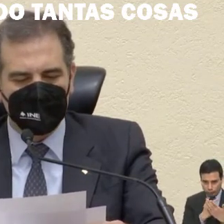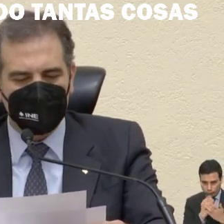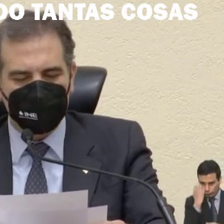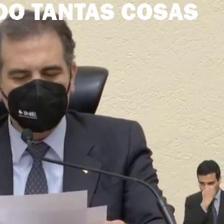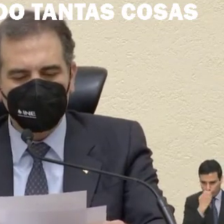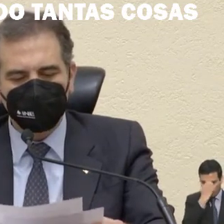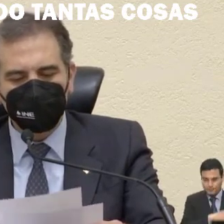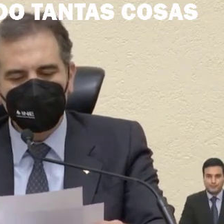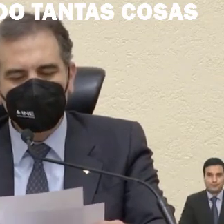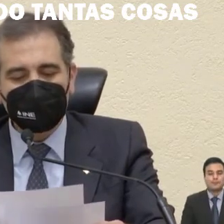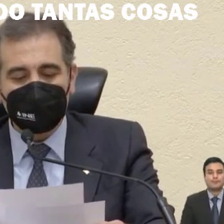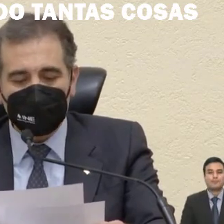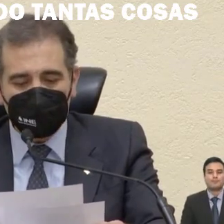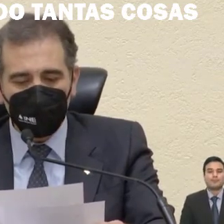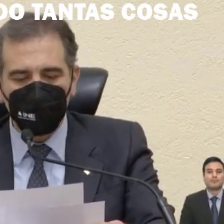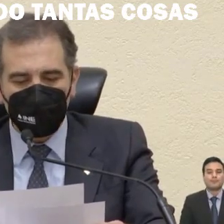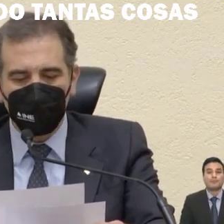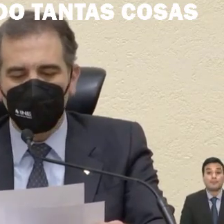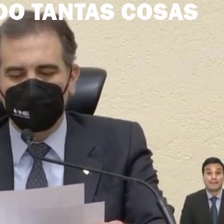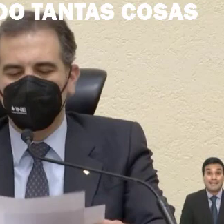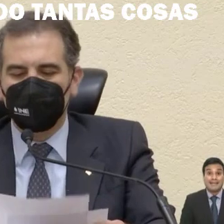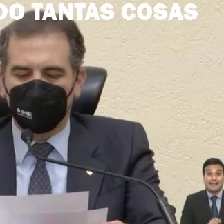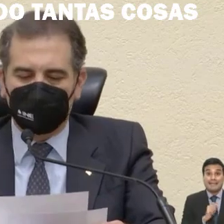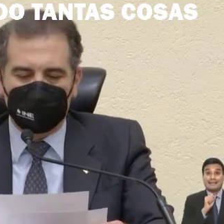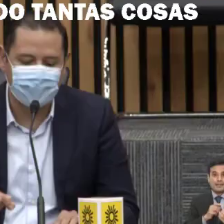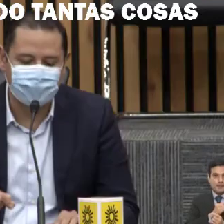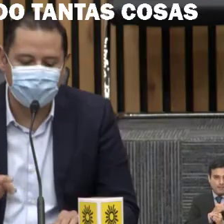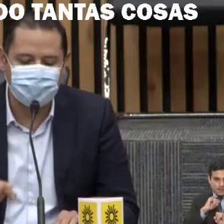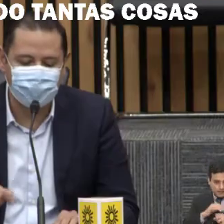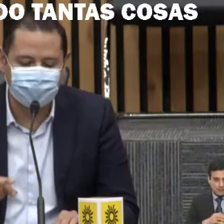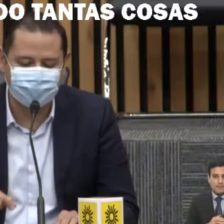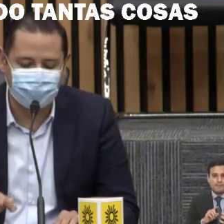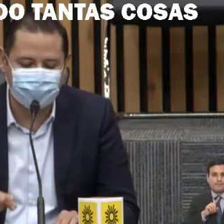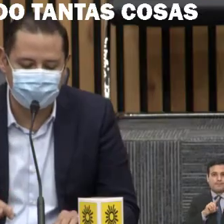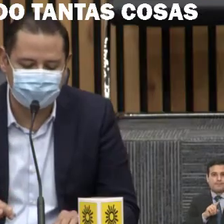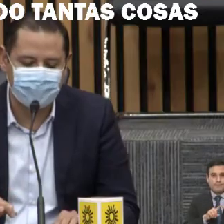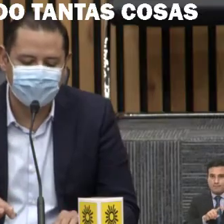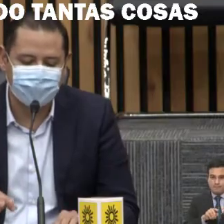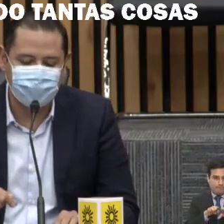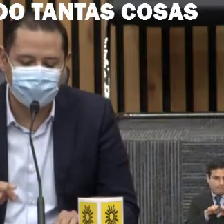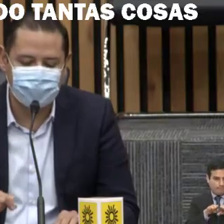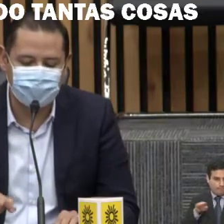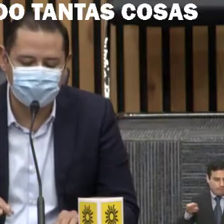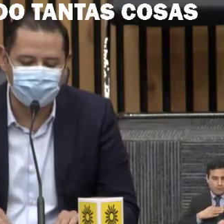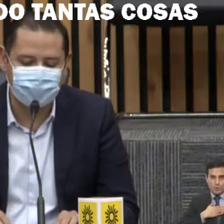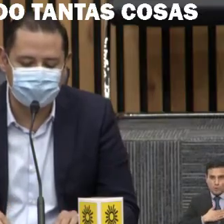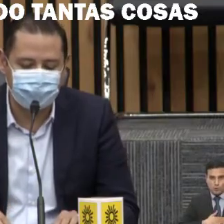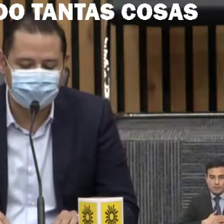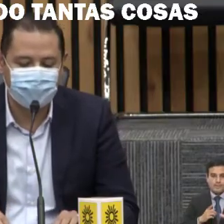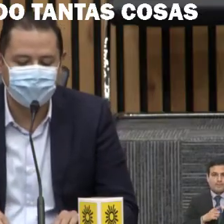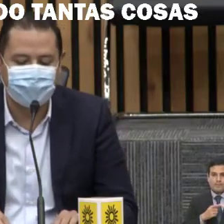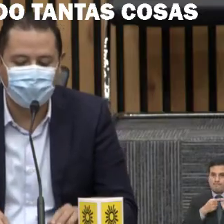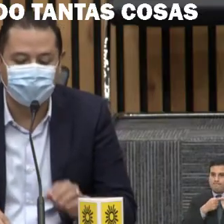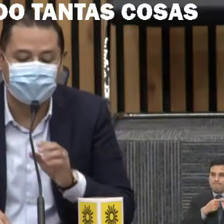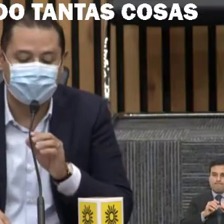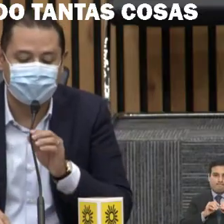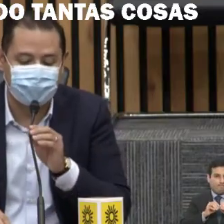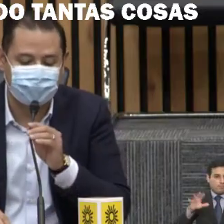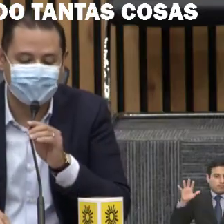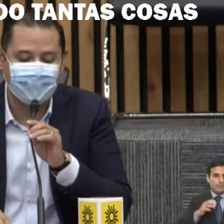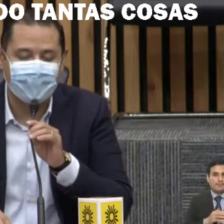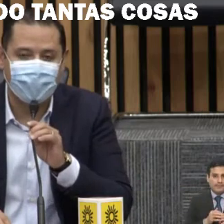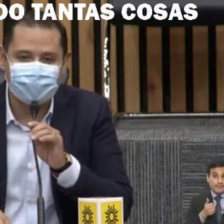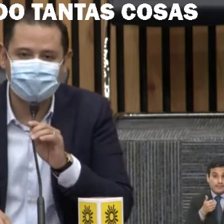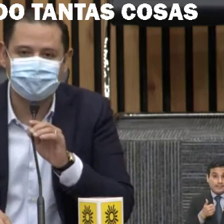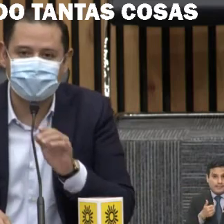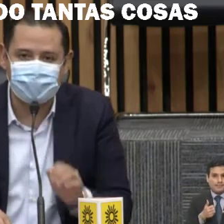el doble discurso, que tiene mucho que ver también con el pensamiento conservador.